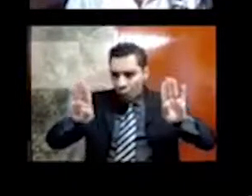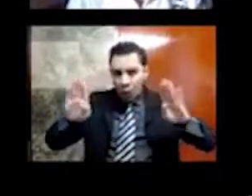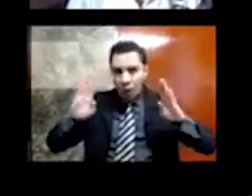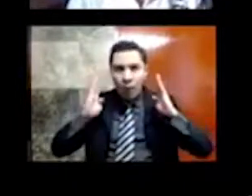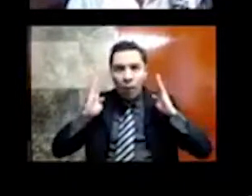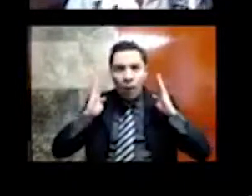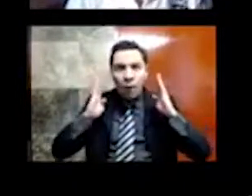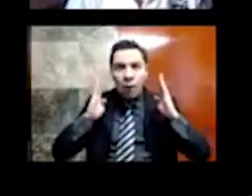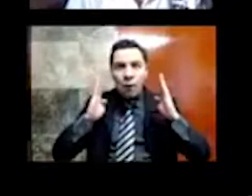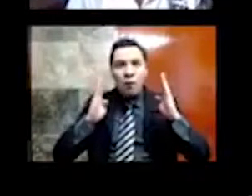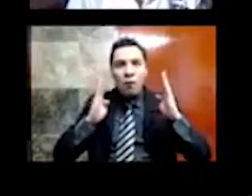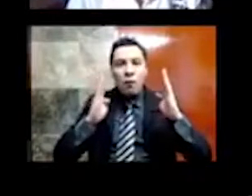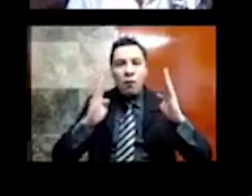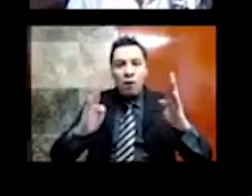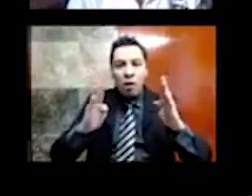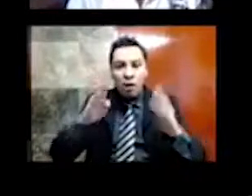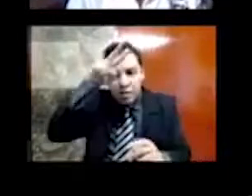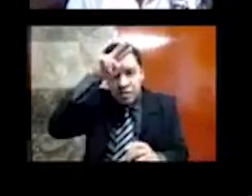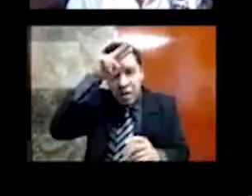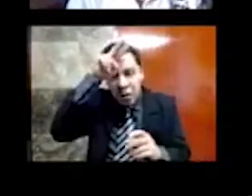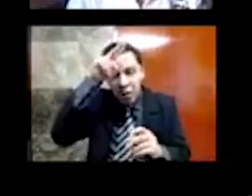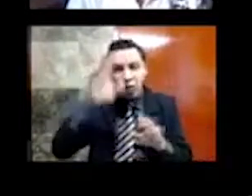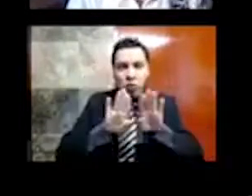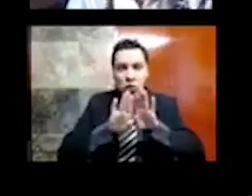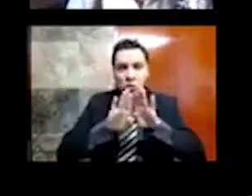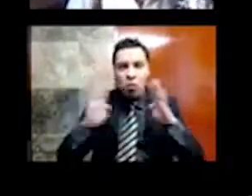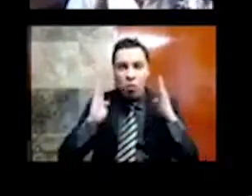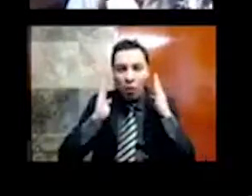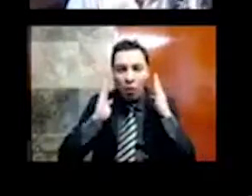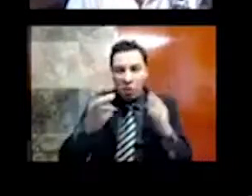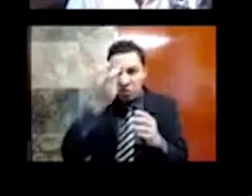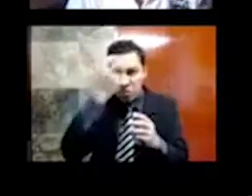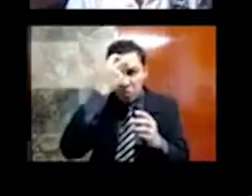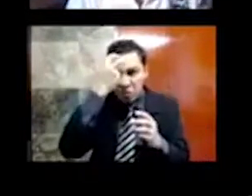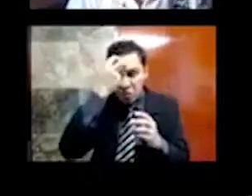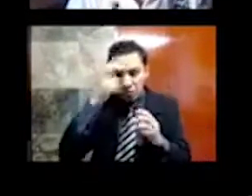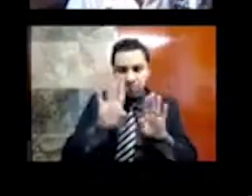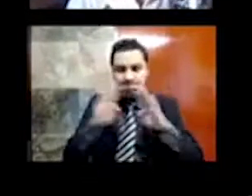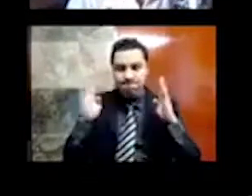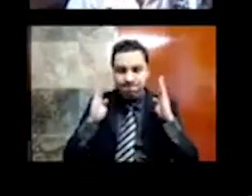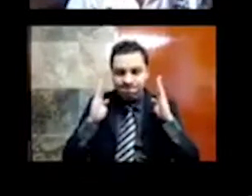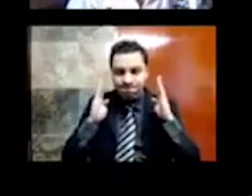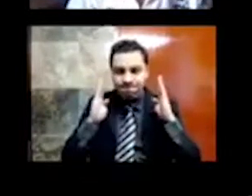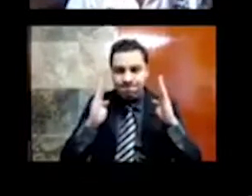hizo la exploración le vieron cara de chapulines. Son cráneos